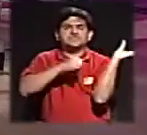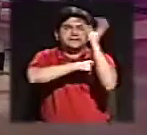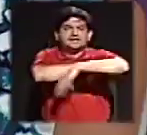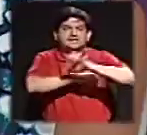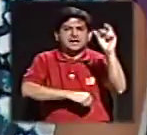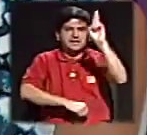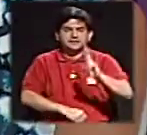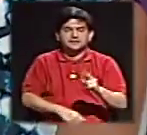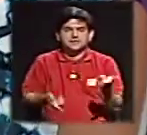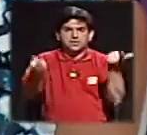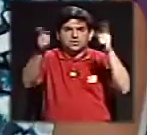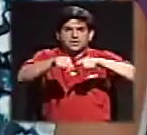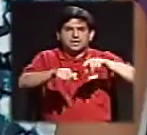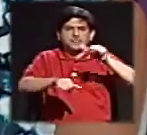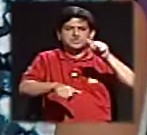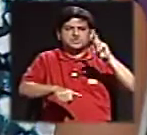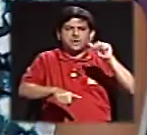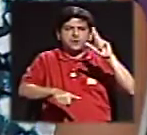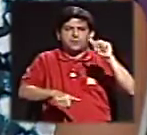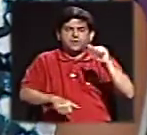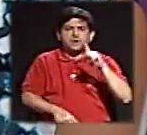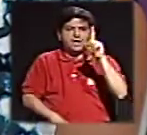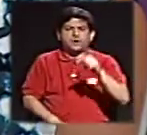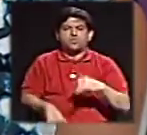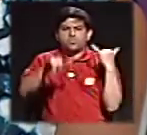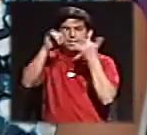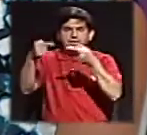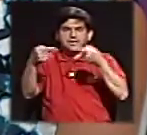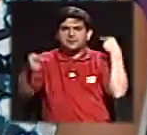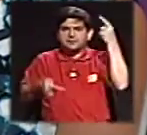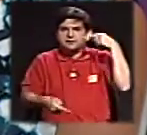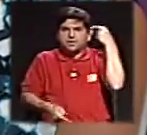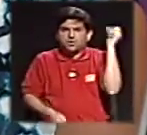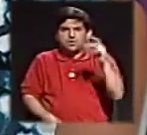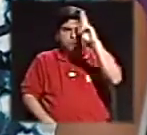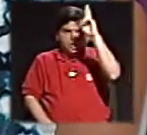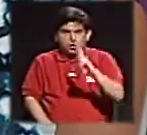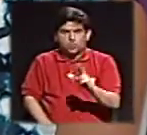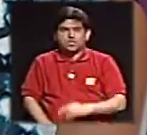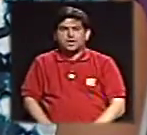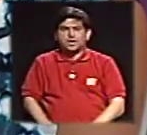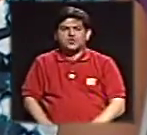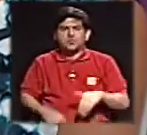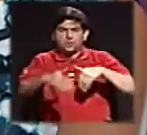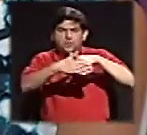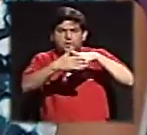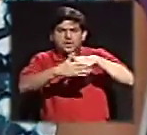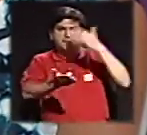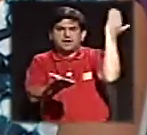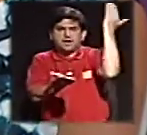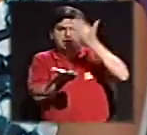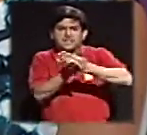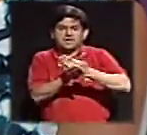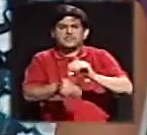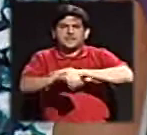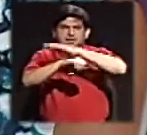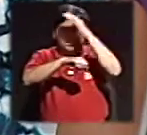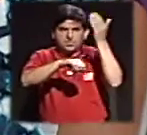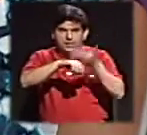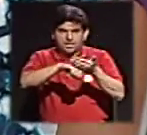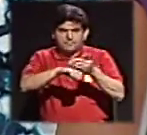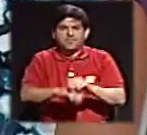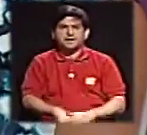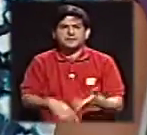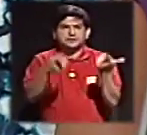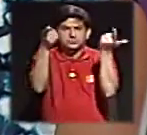Rica, el caso de Aurora y una demanda presentada contra el Estado costarricense por impedir la interrupción de un embarazo